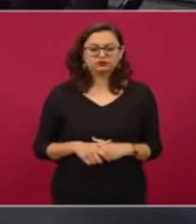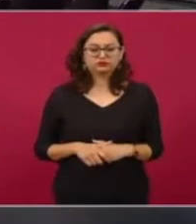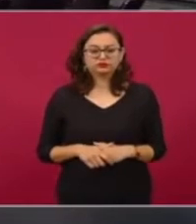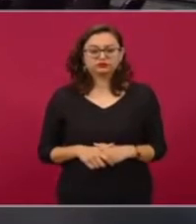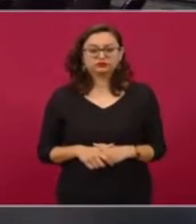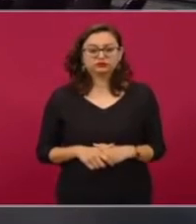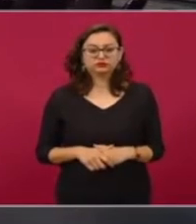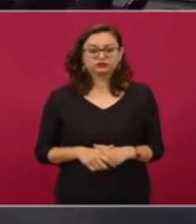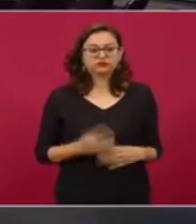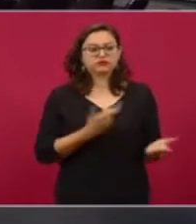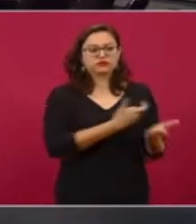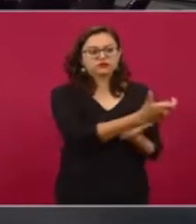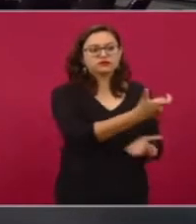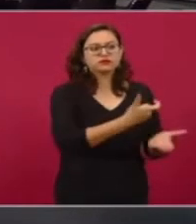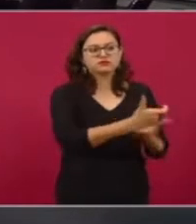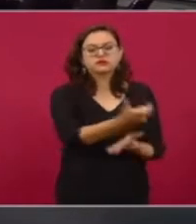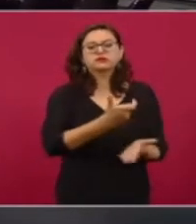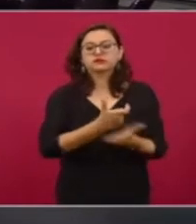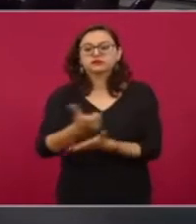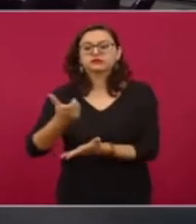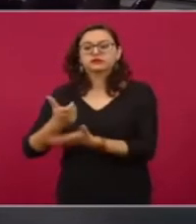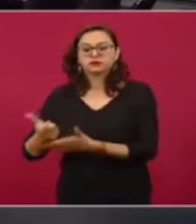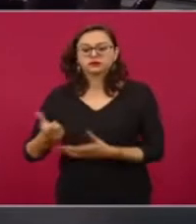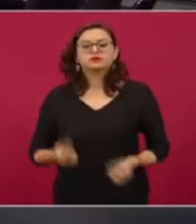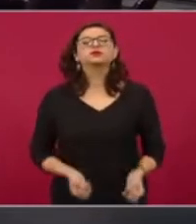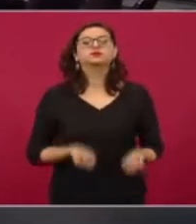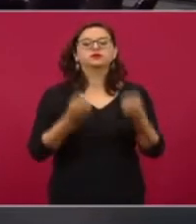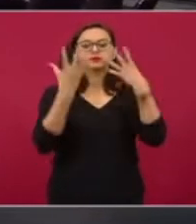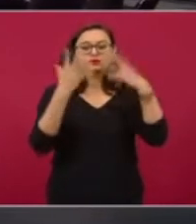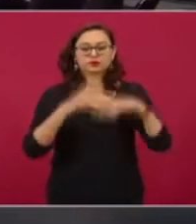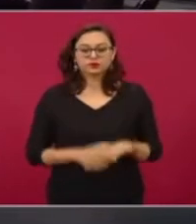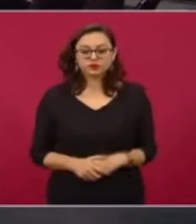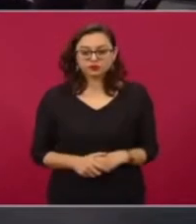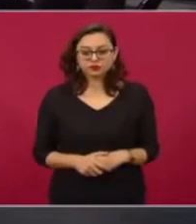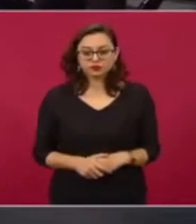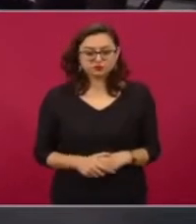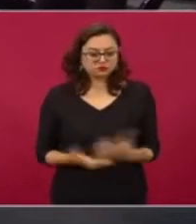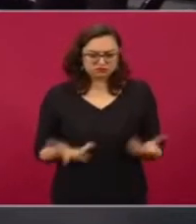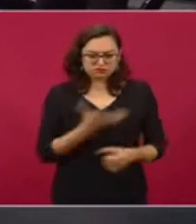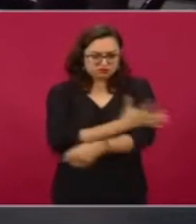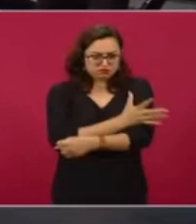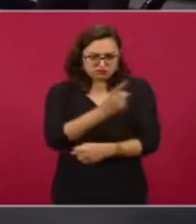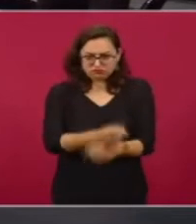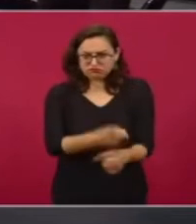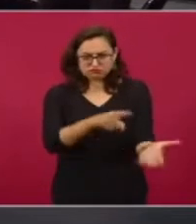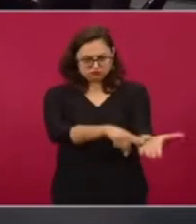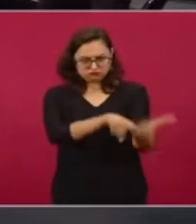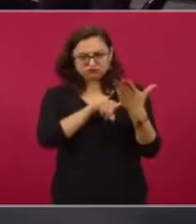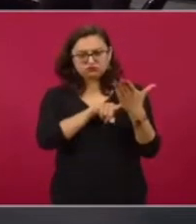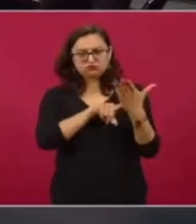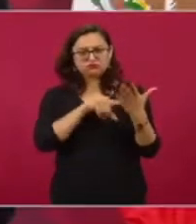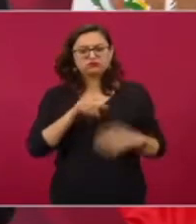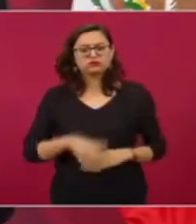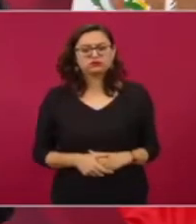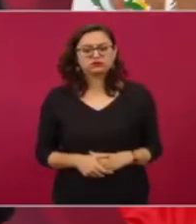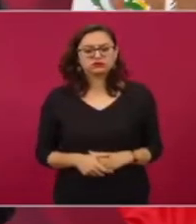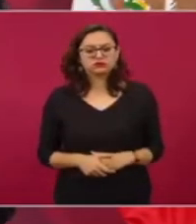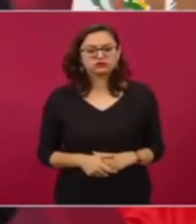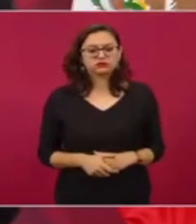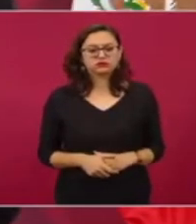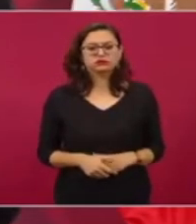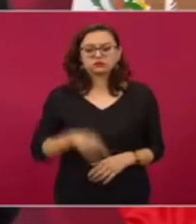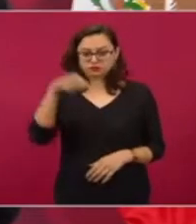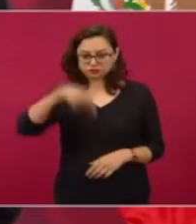cuanto cobran los asesores transparentar todo aquí